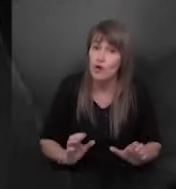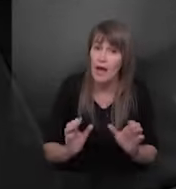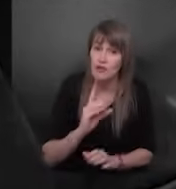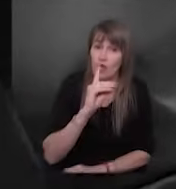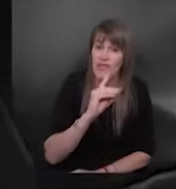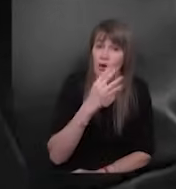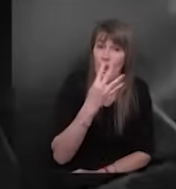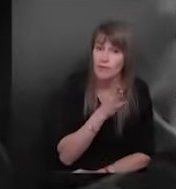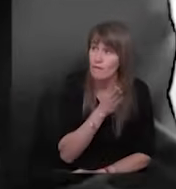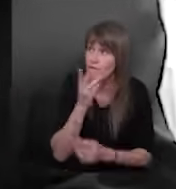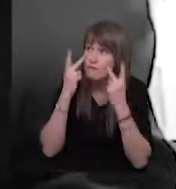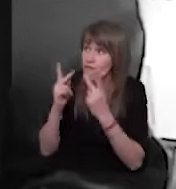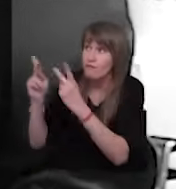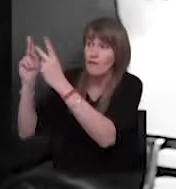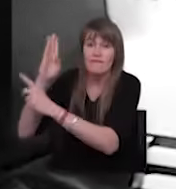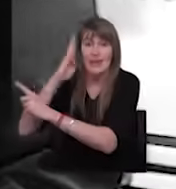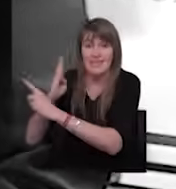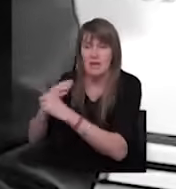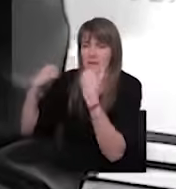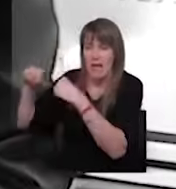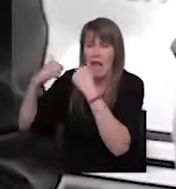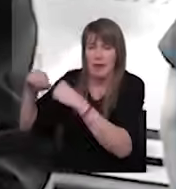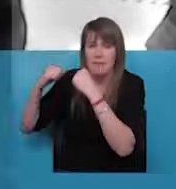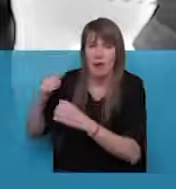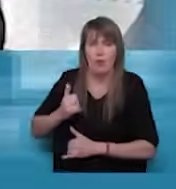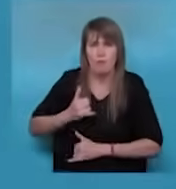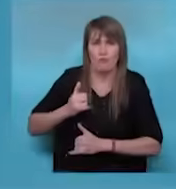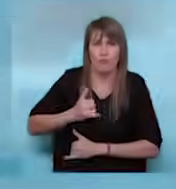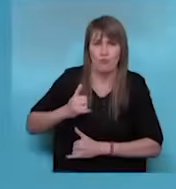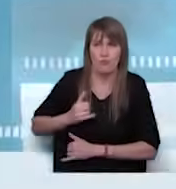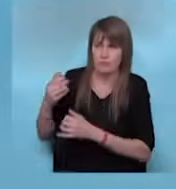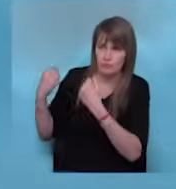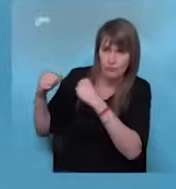viajaron a Brasil para recibir entrenamiento estilo escuadrón.